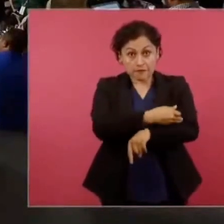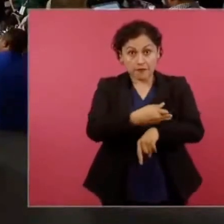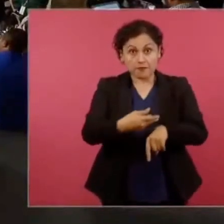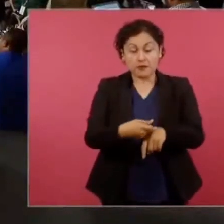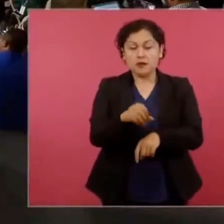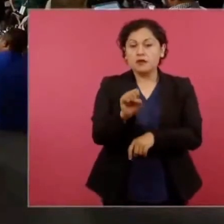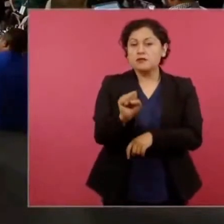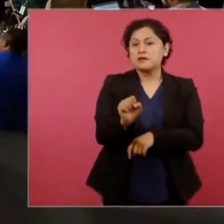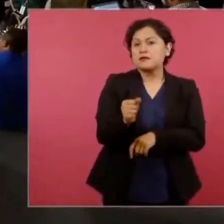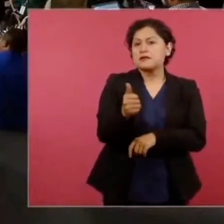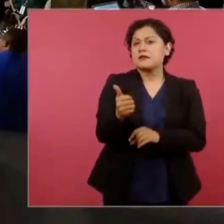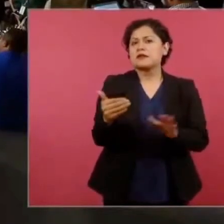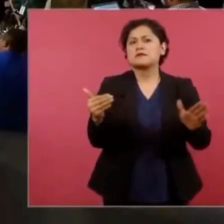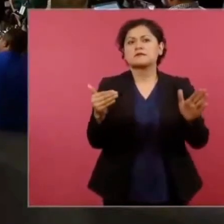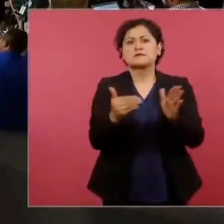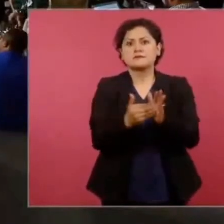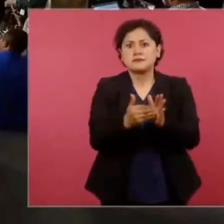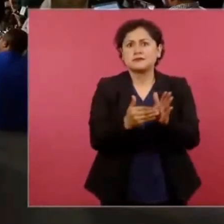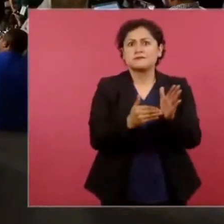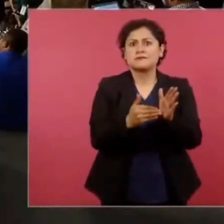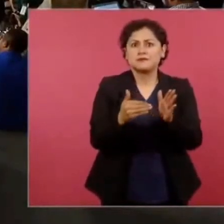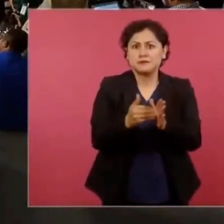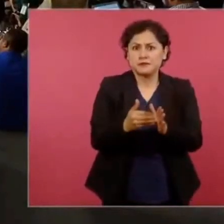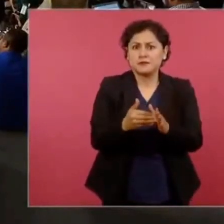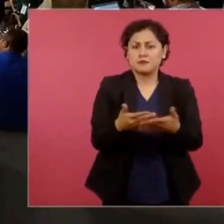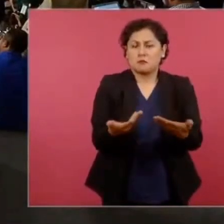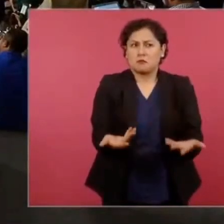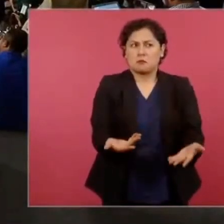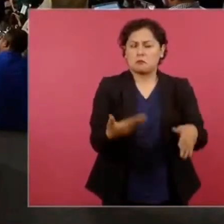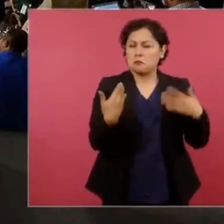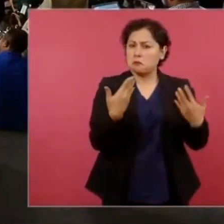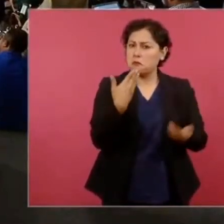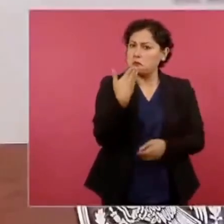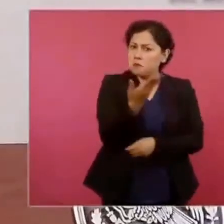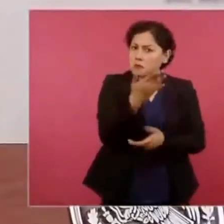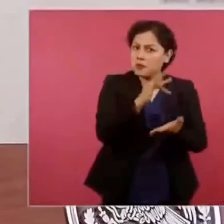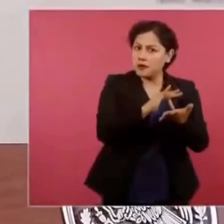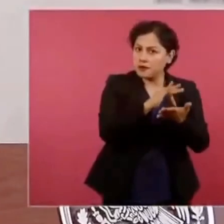que en el caso de Cuba